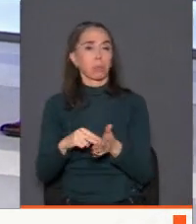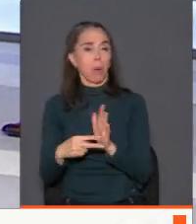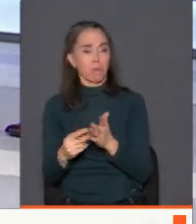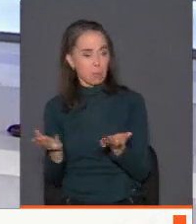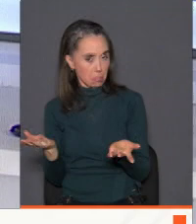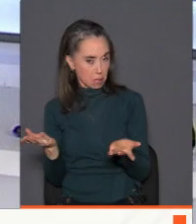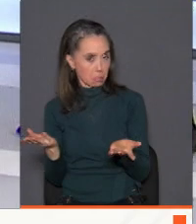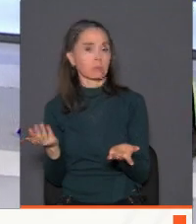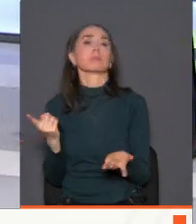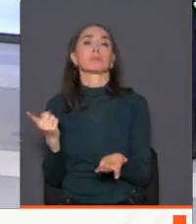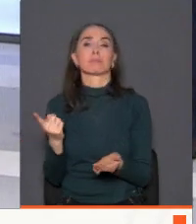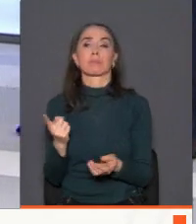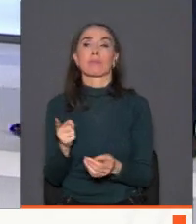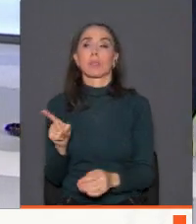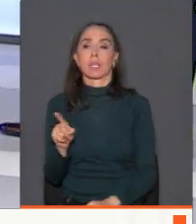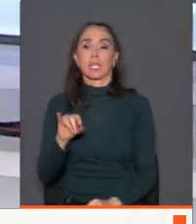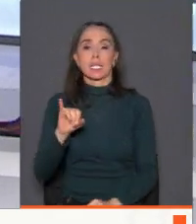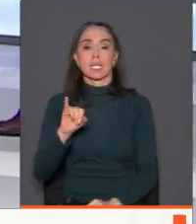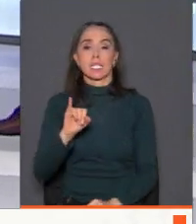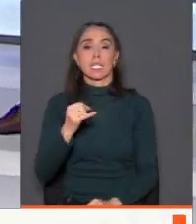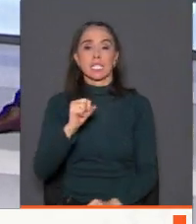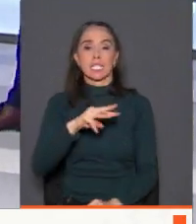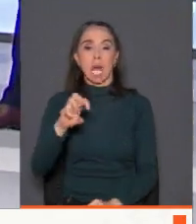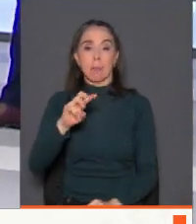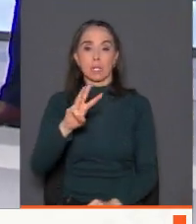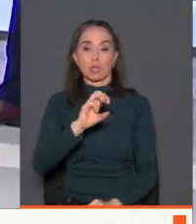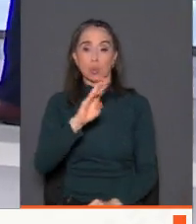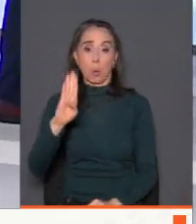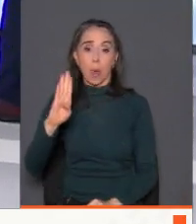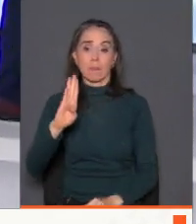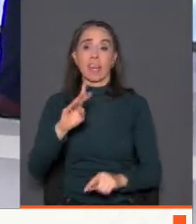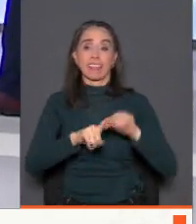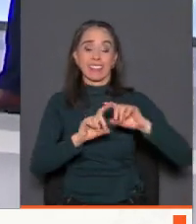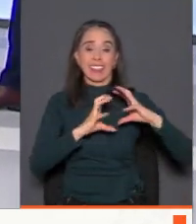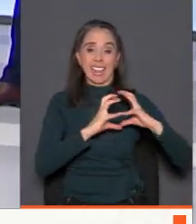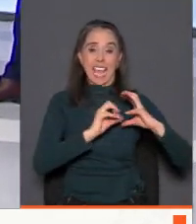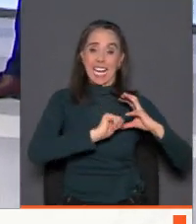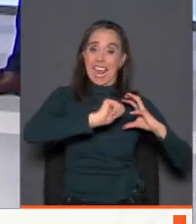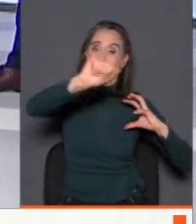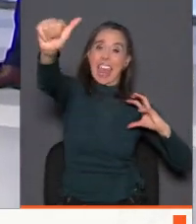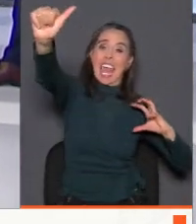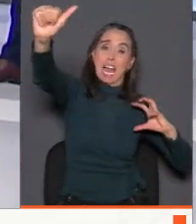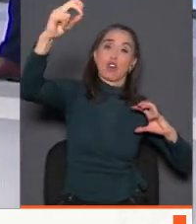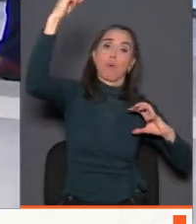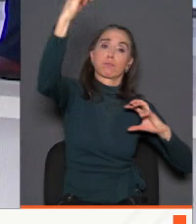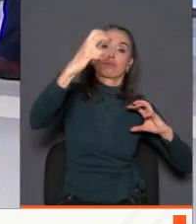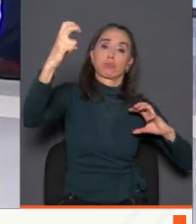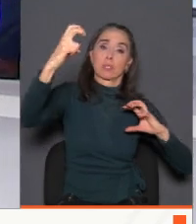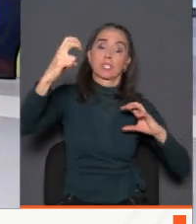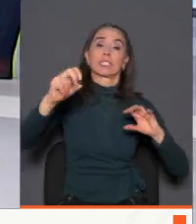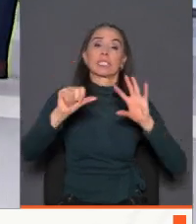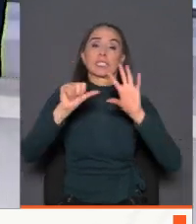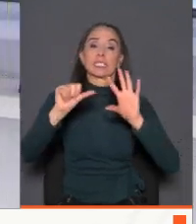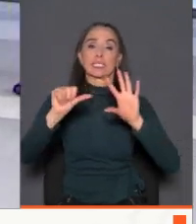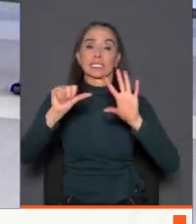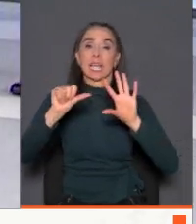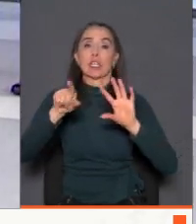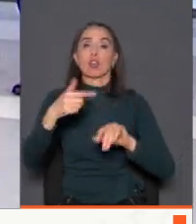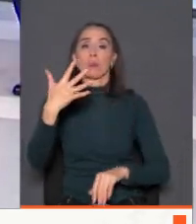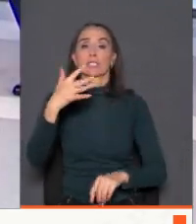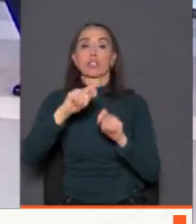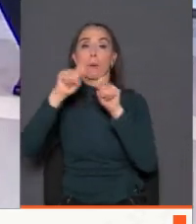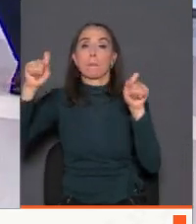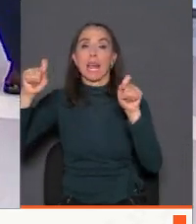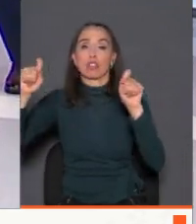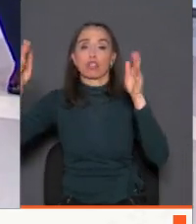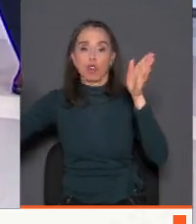imagínate que el James Webb está tan lejos que inevitablemente, además al ser 3 veces más ancho, mide 6.5 metros de ancho en comparación a lo